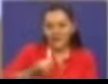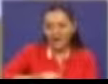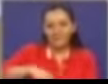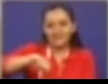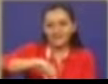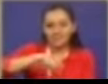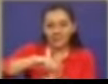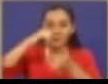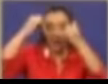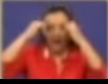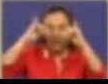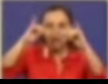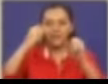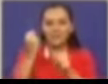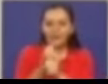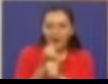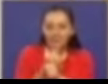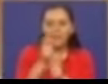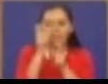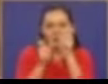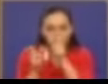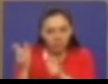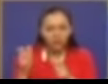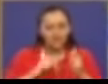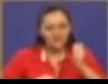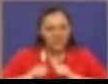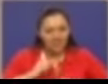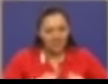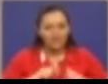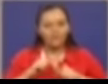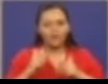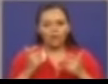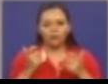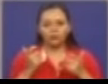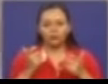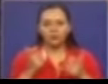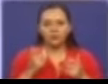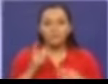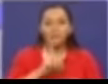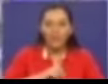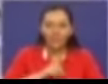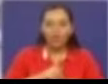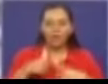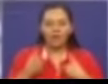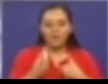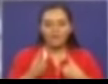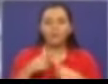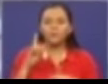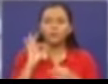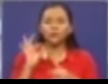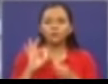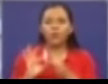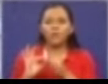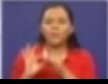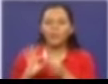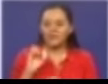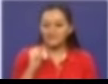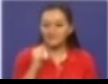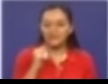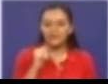Desarrollo Ganadero, los obreros, los trabajadores, los científicos, los veterinarios. Había un compañero,